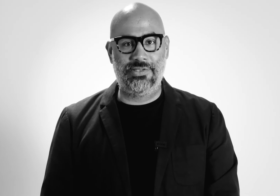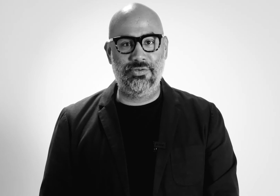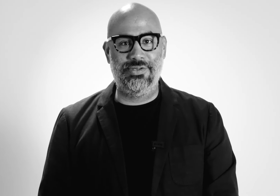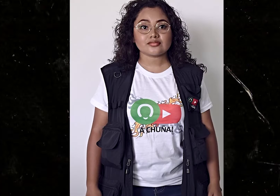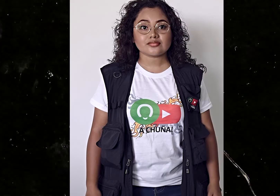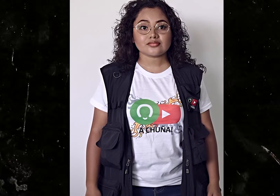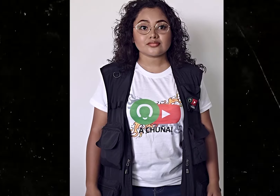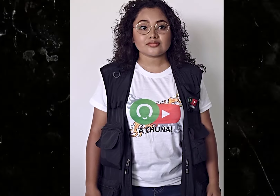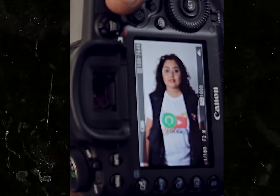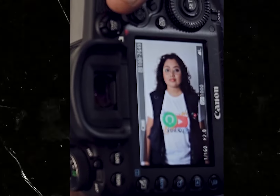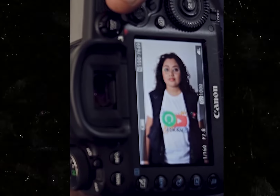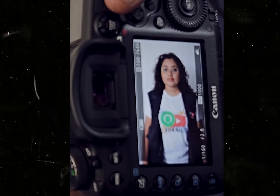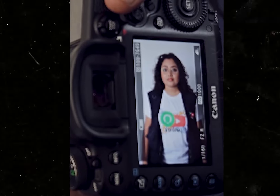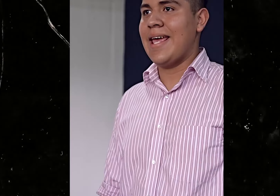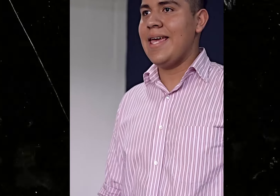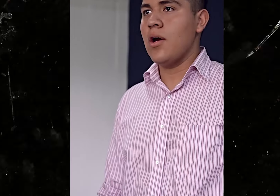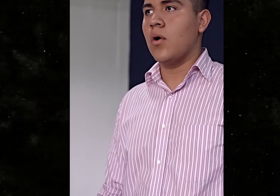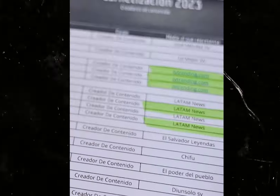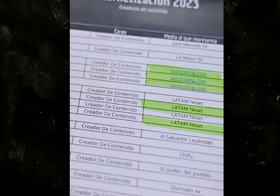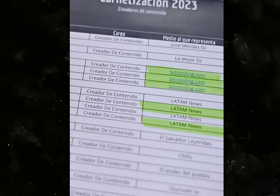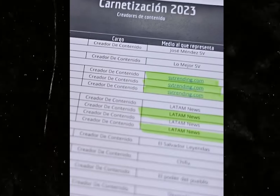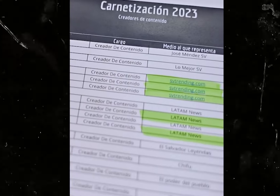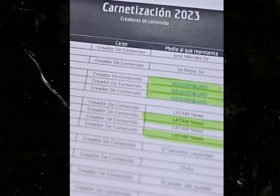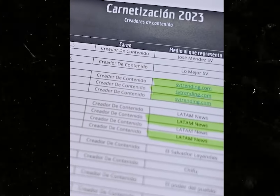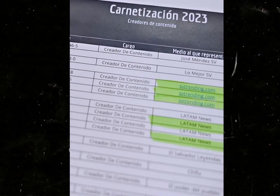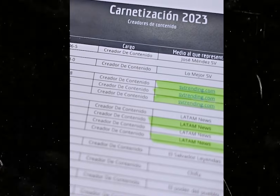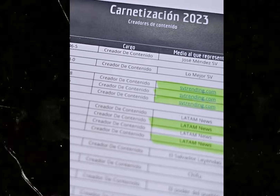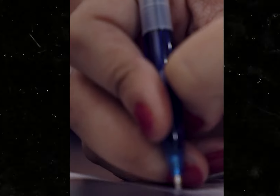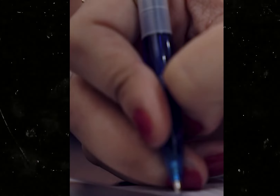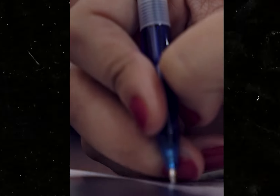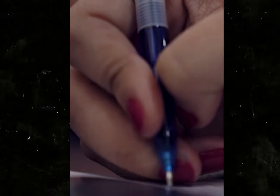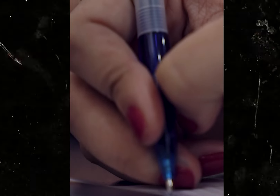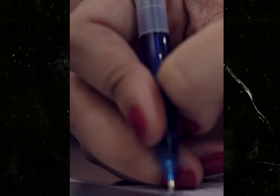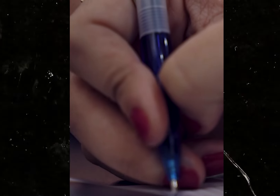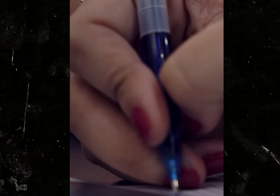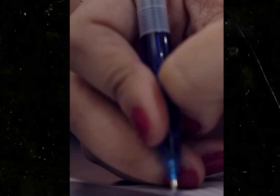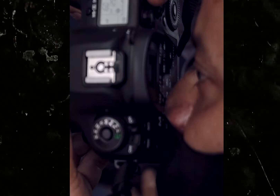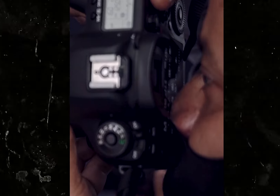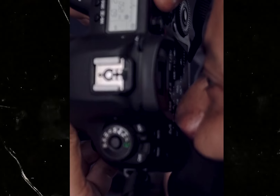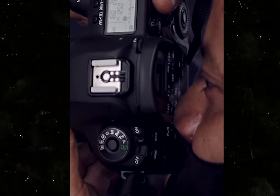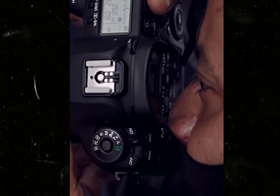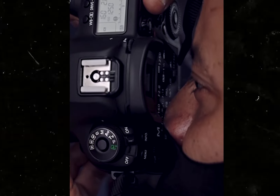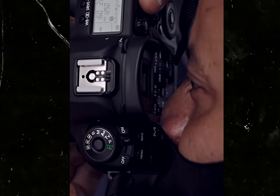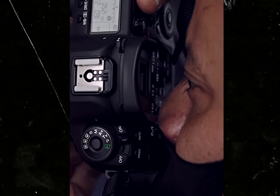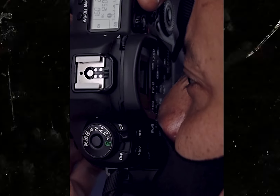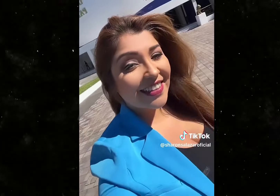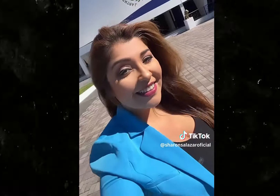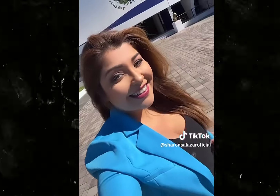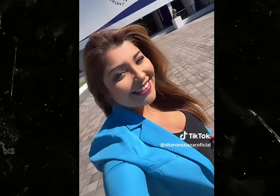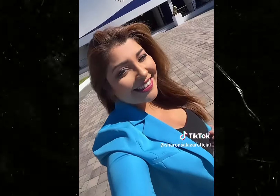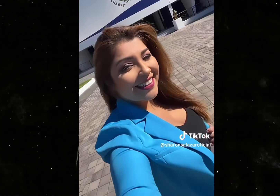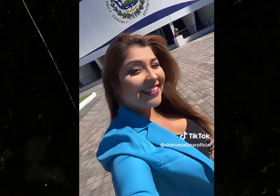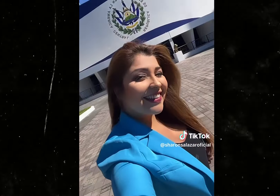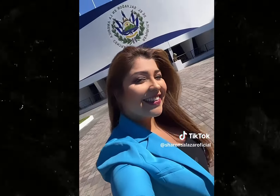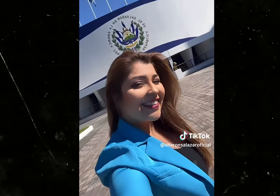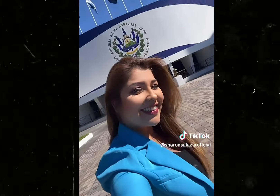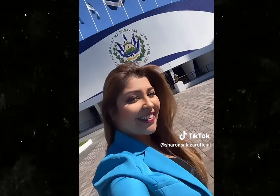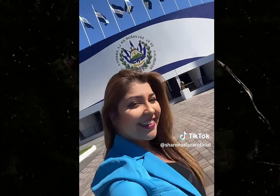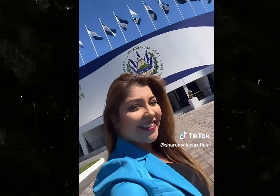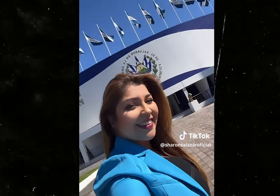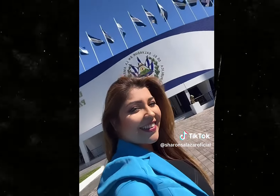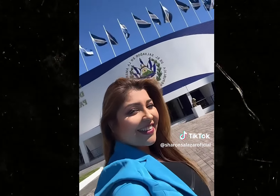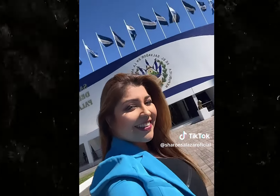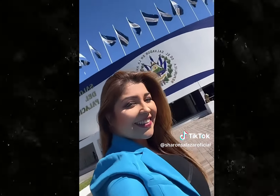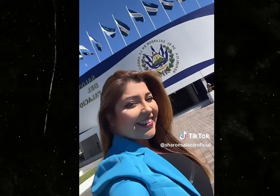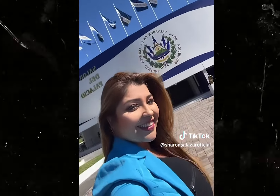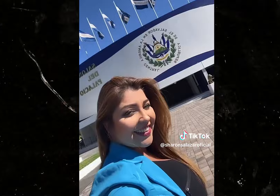de la población y que es asesorado por un ejército de creadores de contenido, fotógrafos, camarógrafos y sostenedores de teléfono.